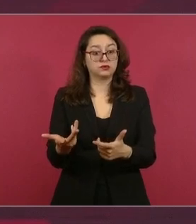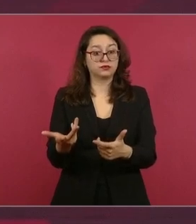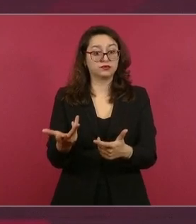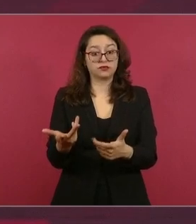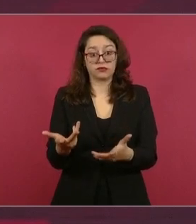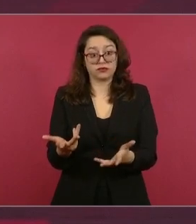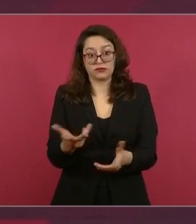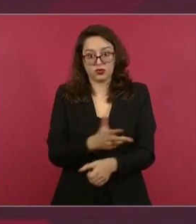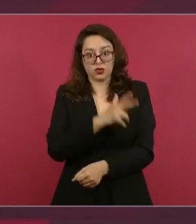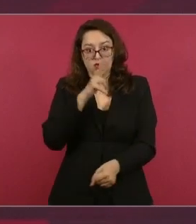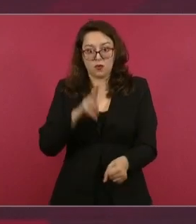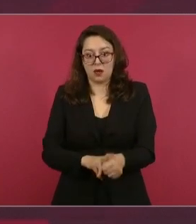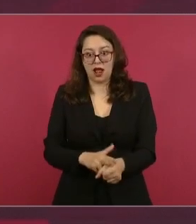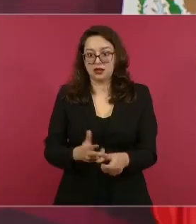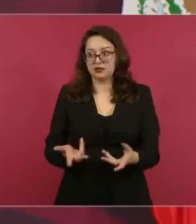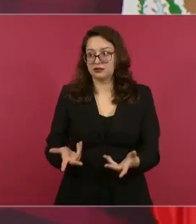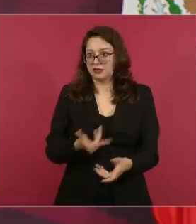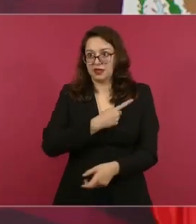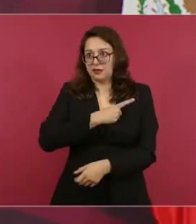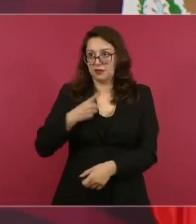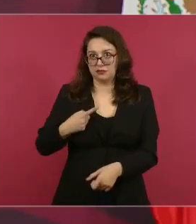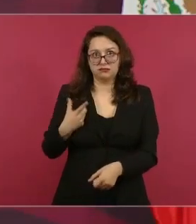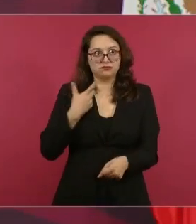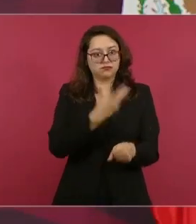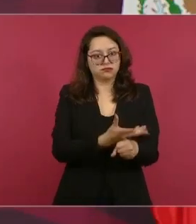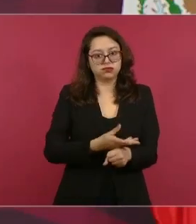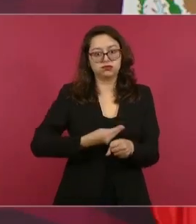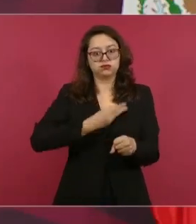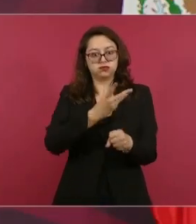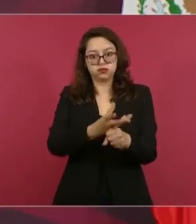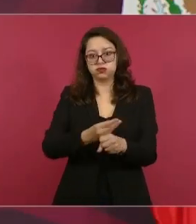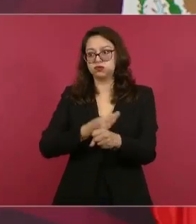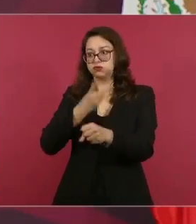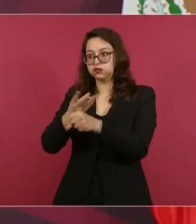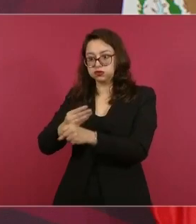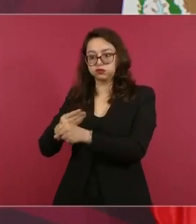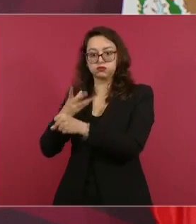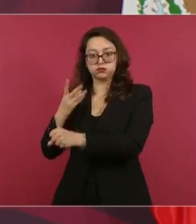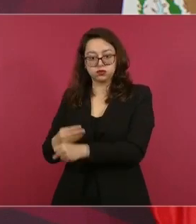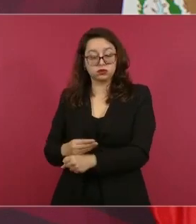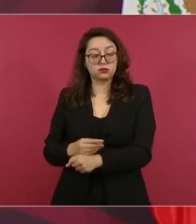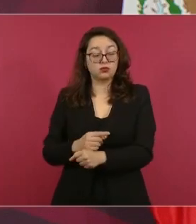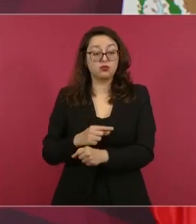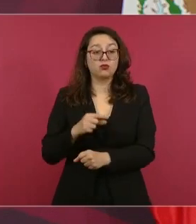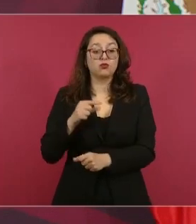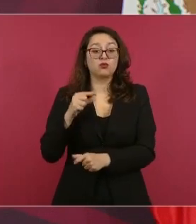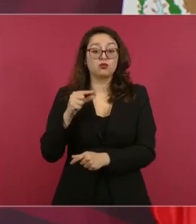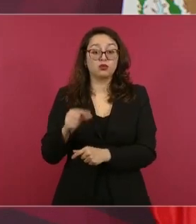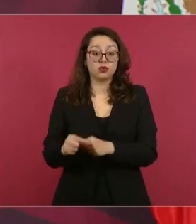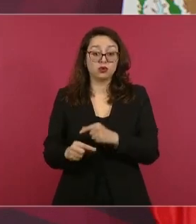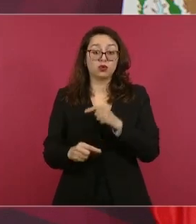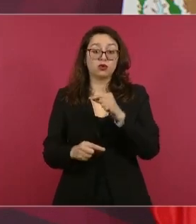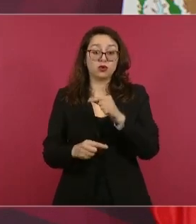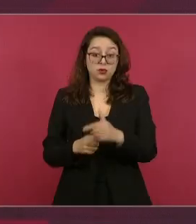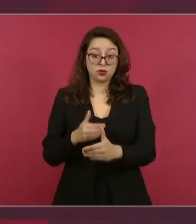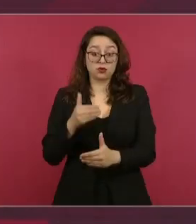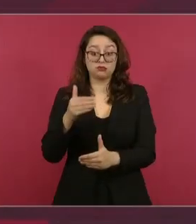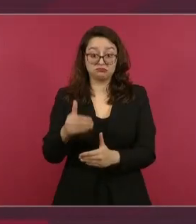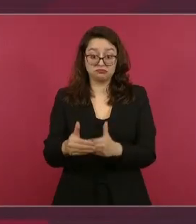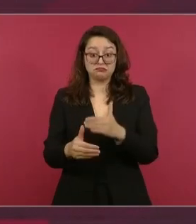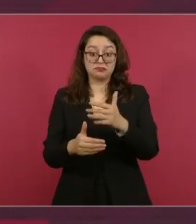lo básico, y que no tengamos una crisis de